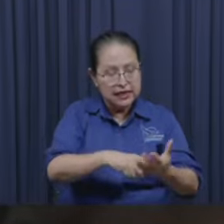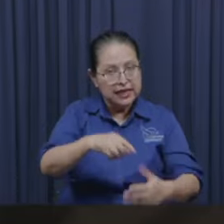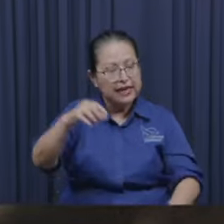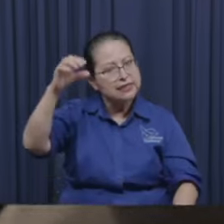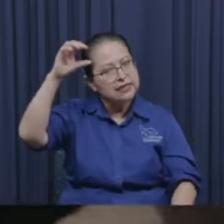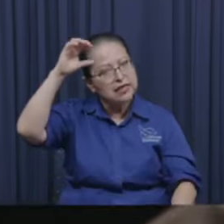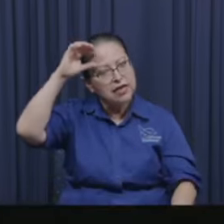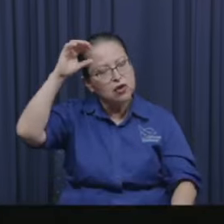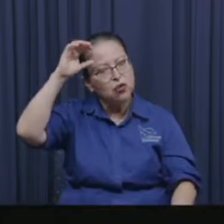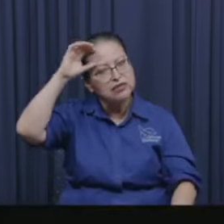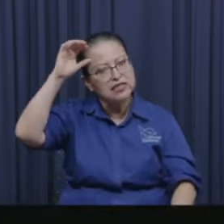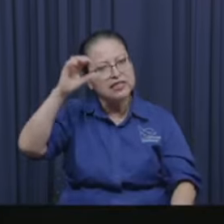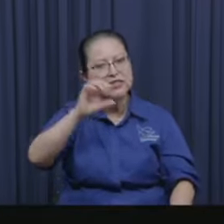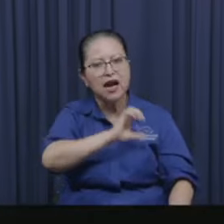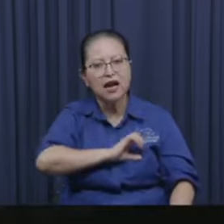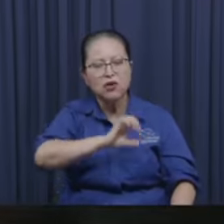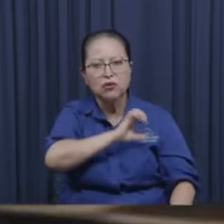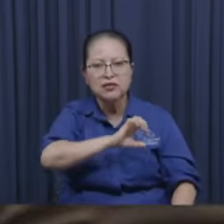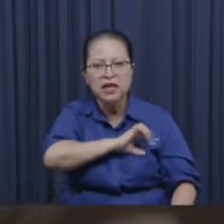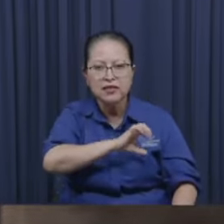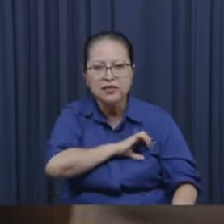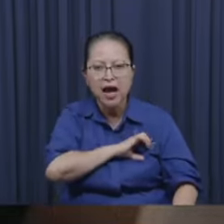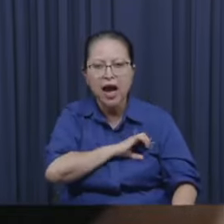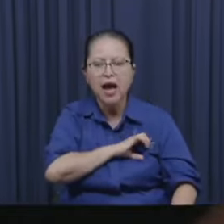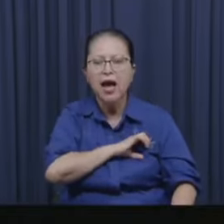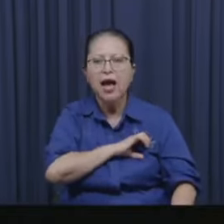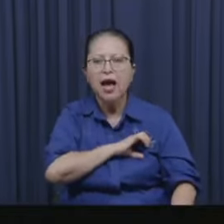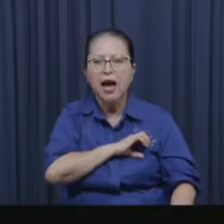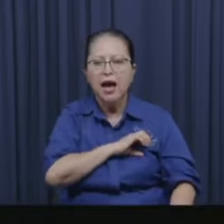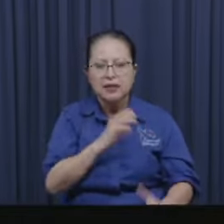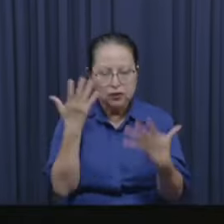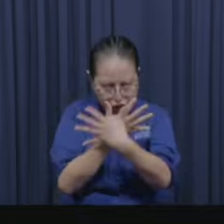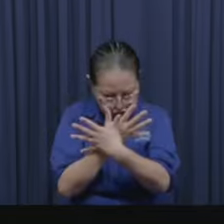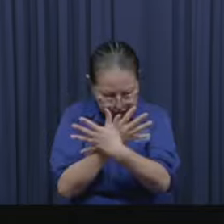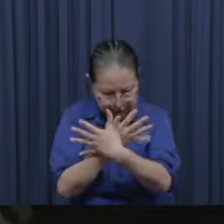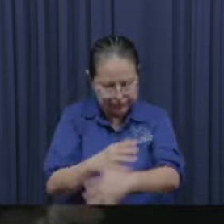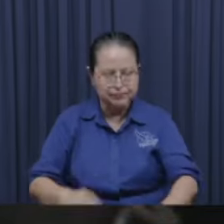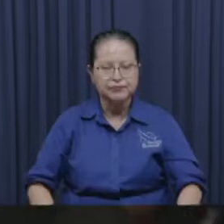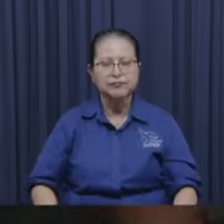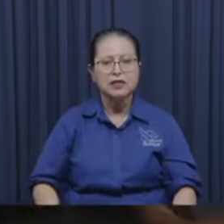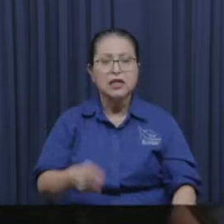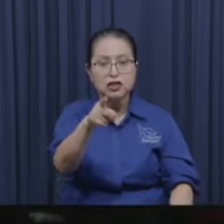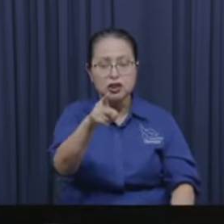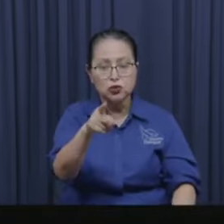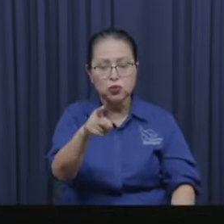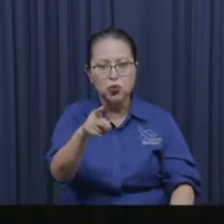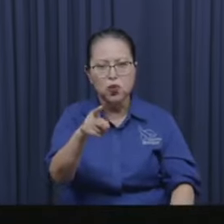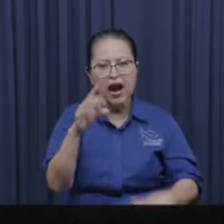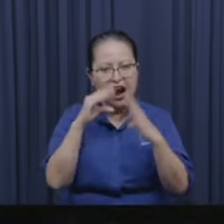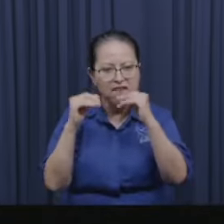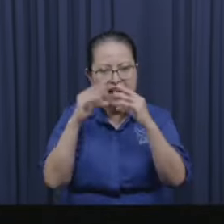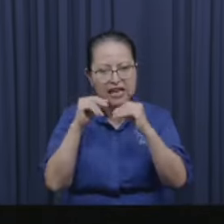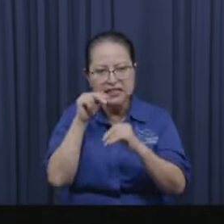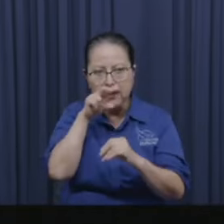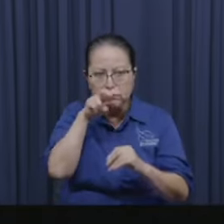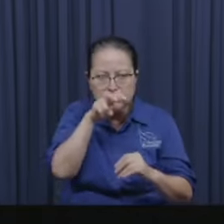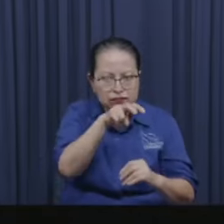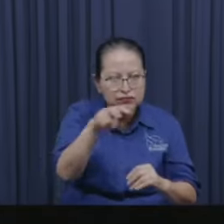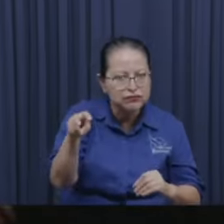con quién te sientas a charlar vas a seguir siendo un esclavo si estás hablando con la serpiente esclavo